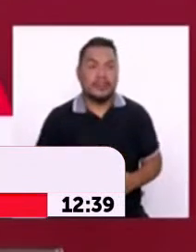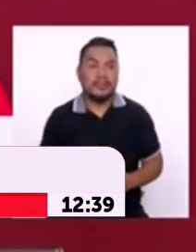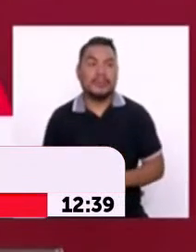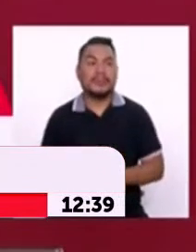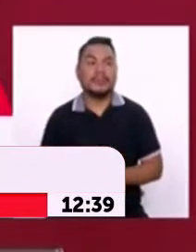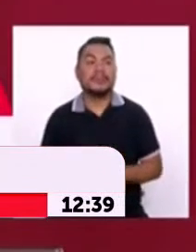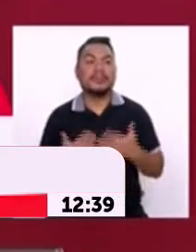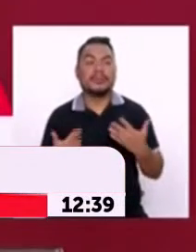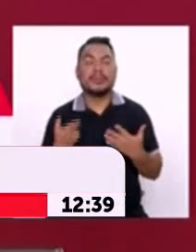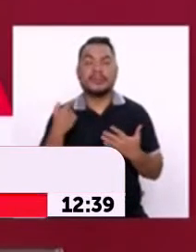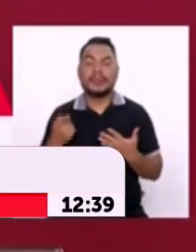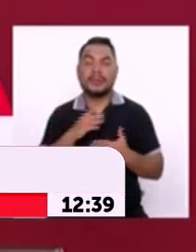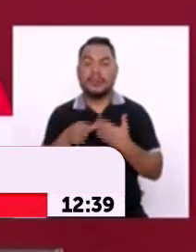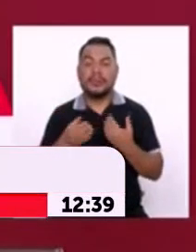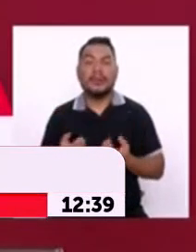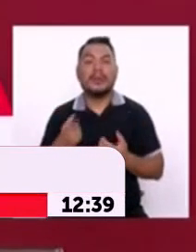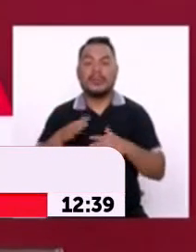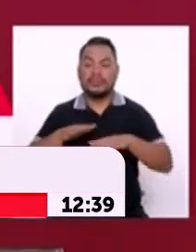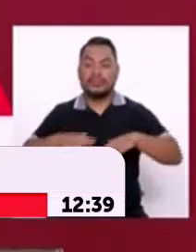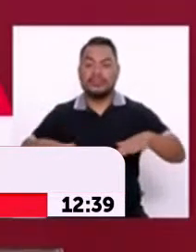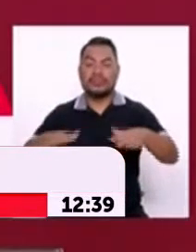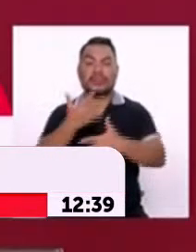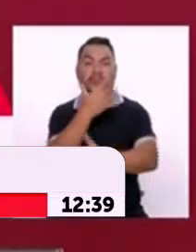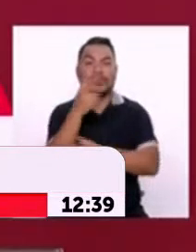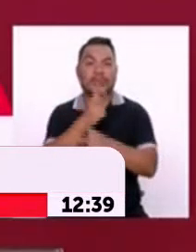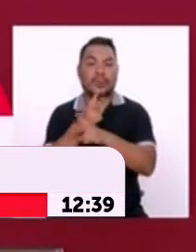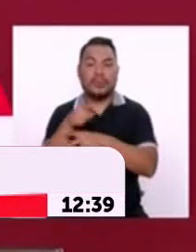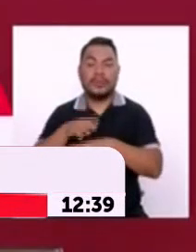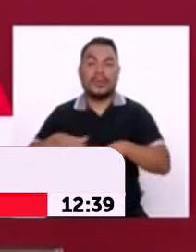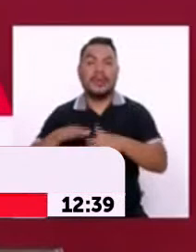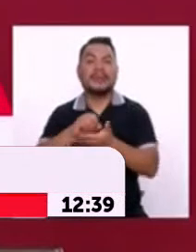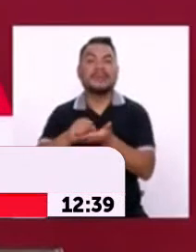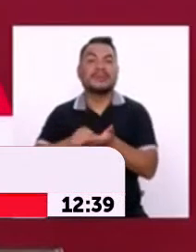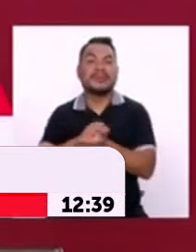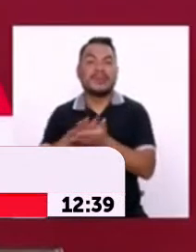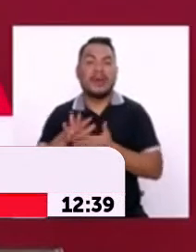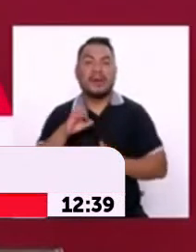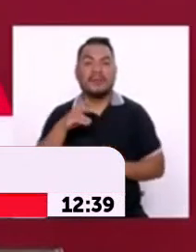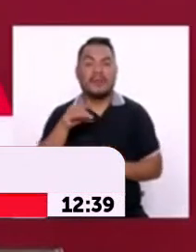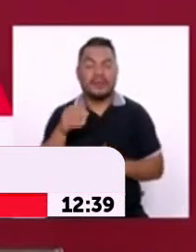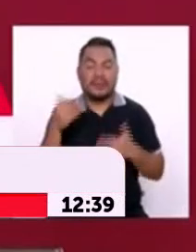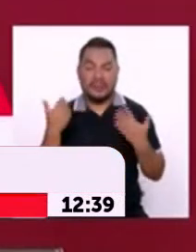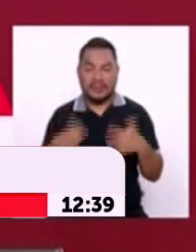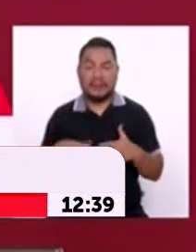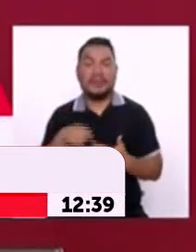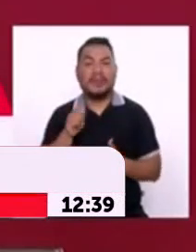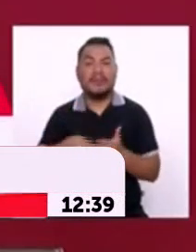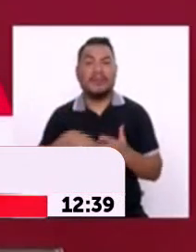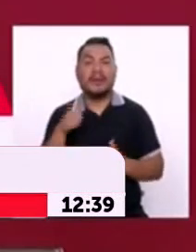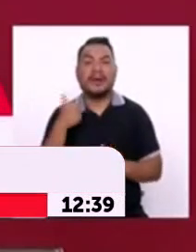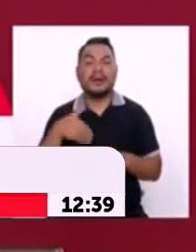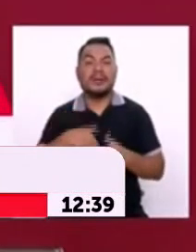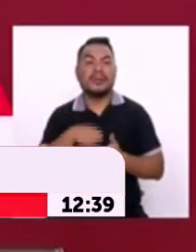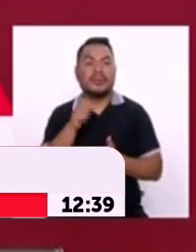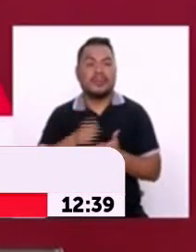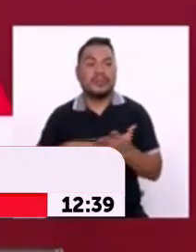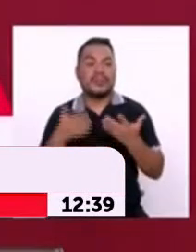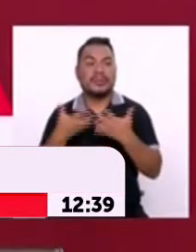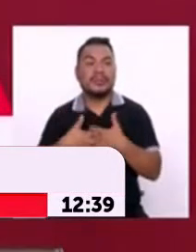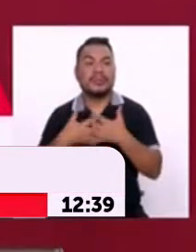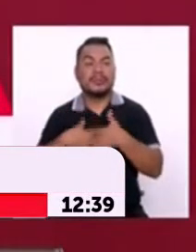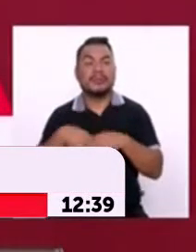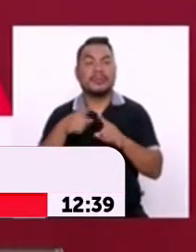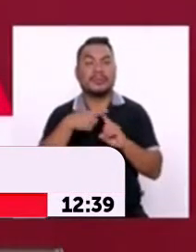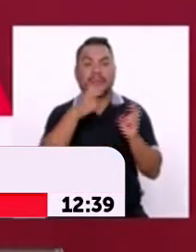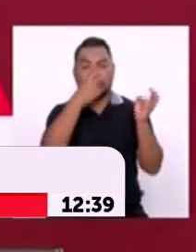Estado, en la Reserva Nacional San Fernando se han firmado 10 contratos con